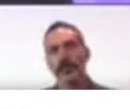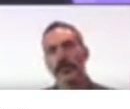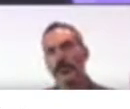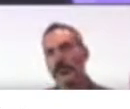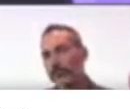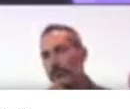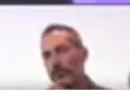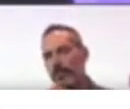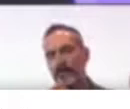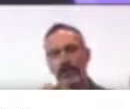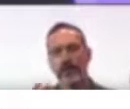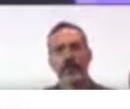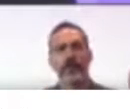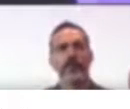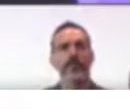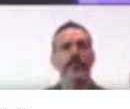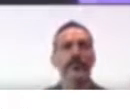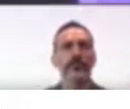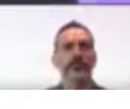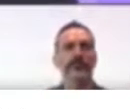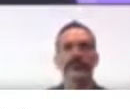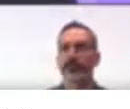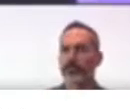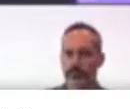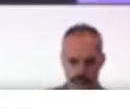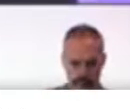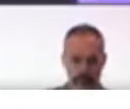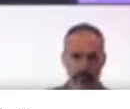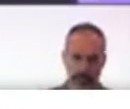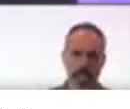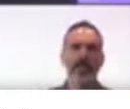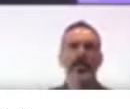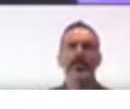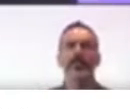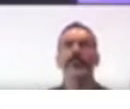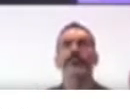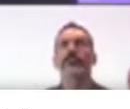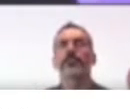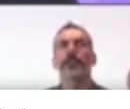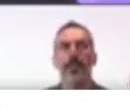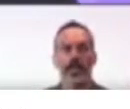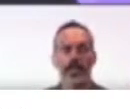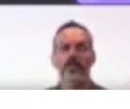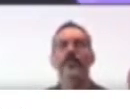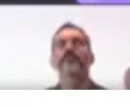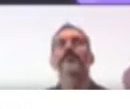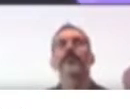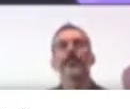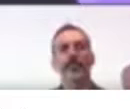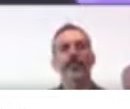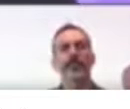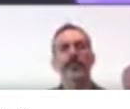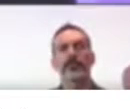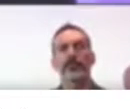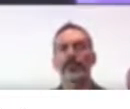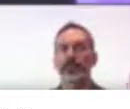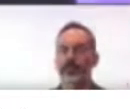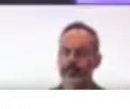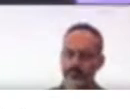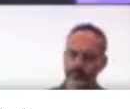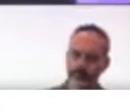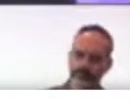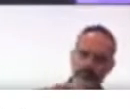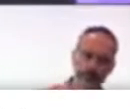niño. Cuenten conmigo, cuenten con su presidente municipal, quien pondrá de sí para